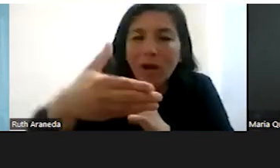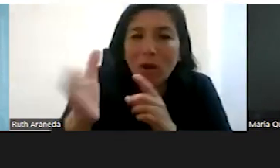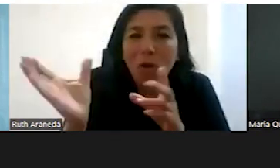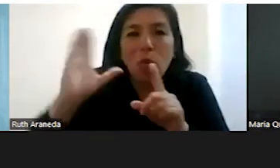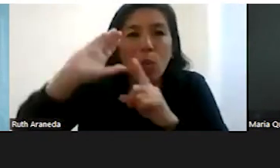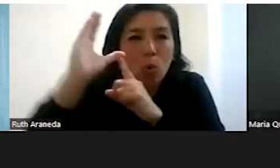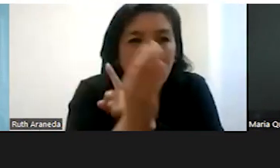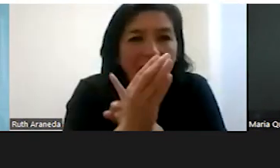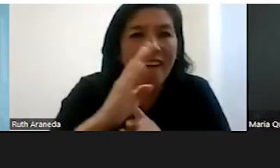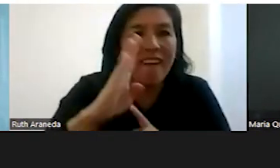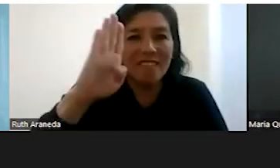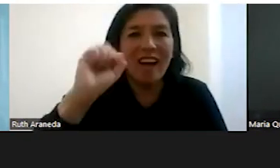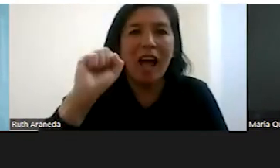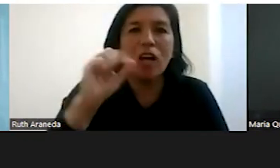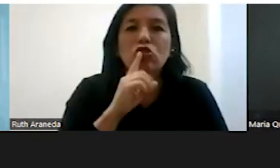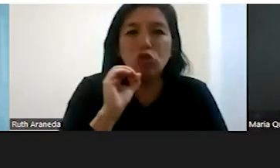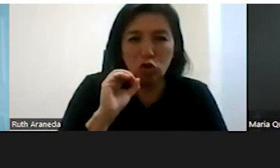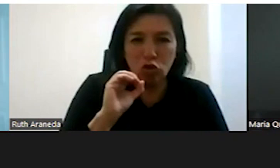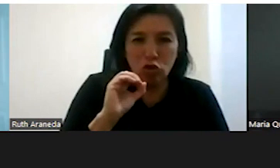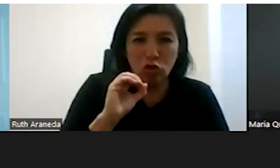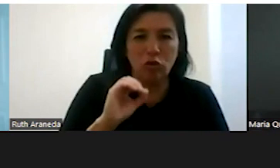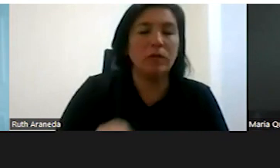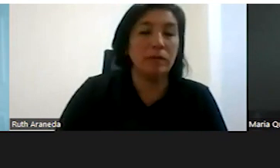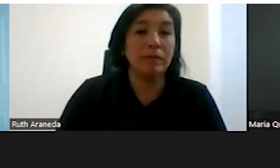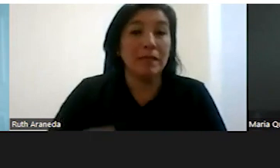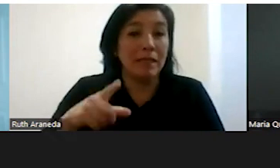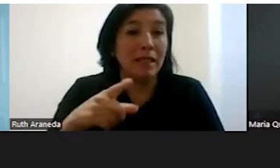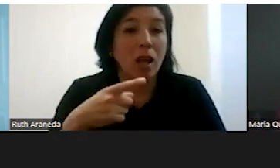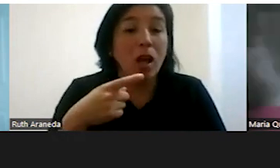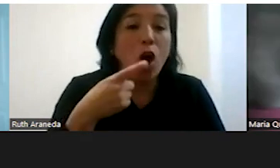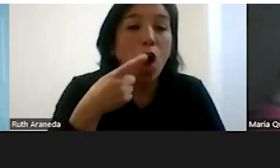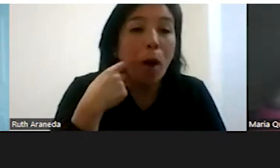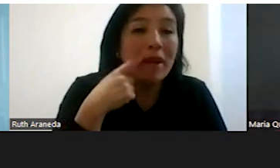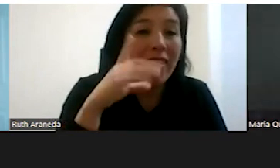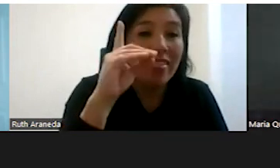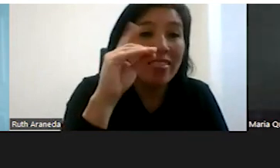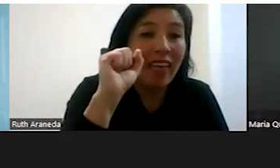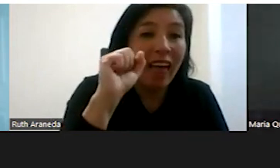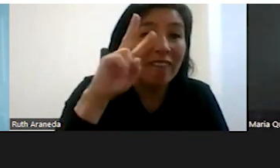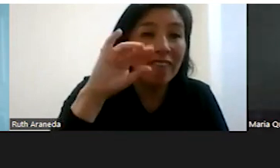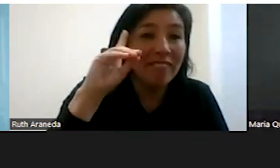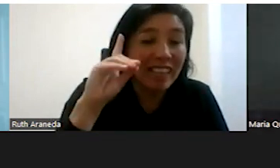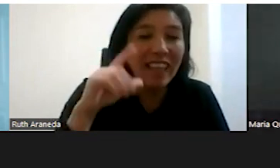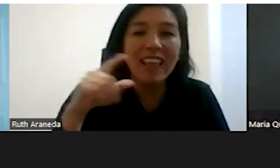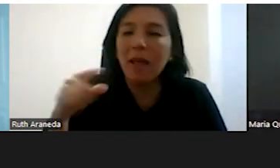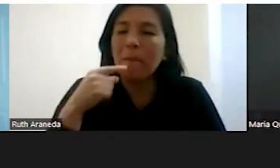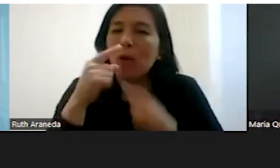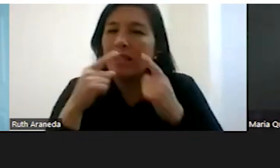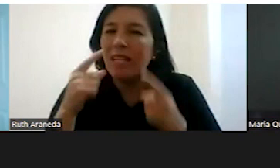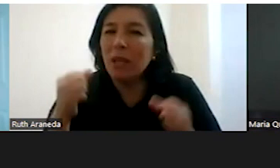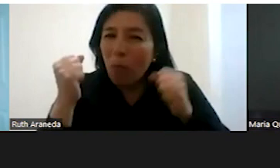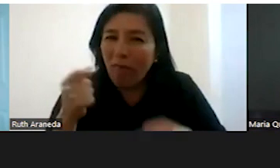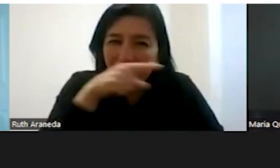Y David nos preguntaba acerca de la visita. De la visita a los sitios